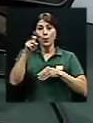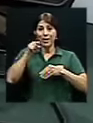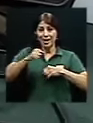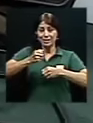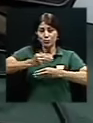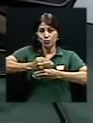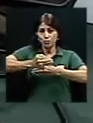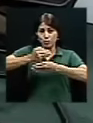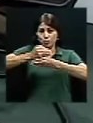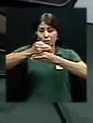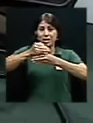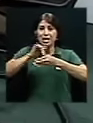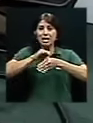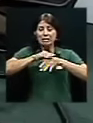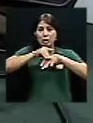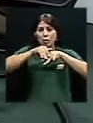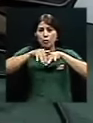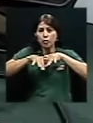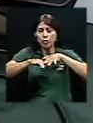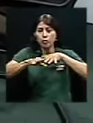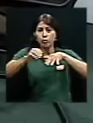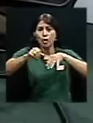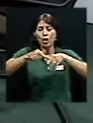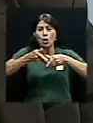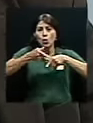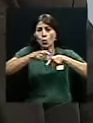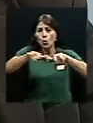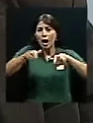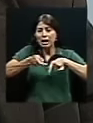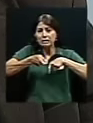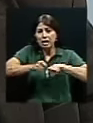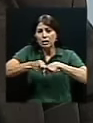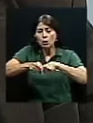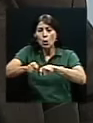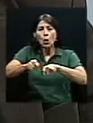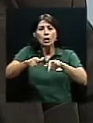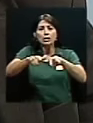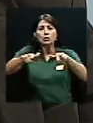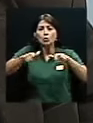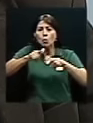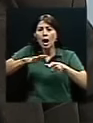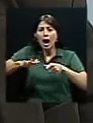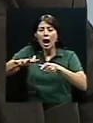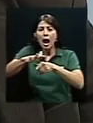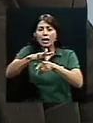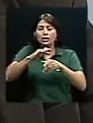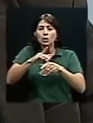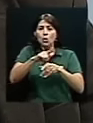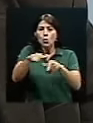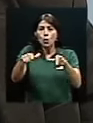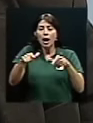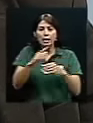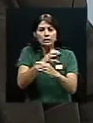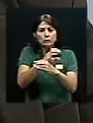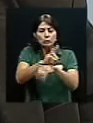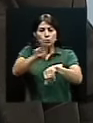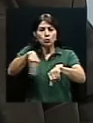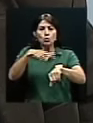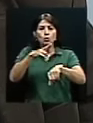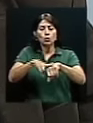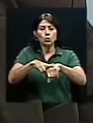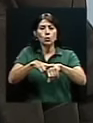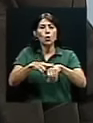protegidas, zonas de recarga acuífera, áreas arqueológicas. ¿Cuáles son los principales impactos